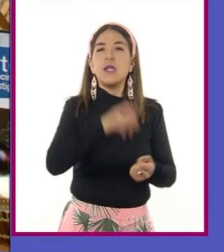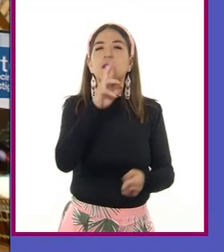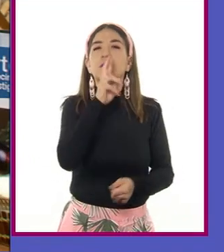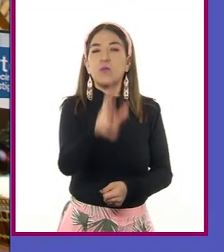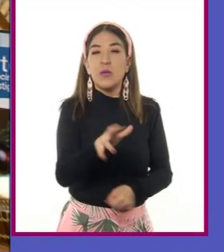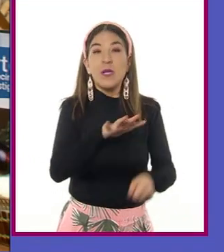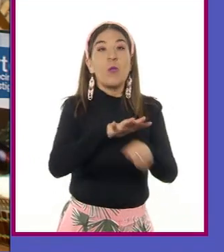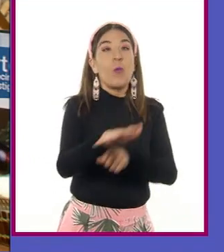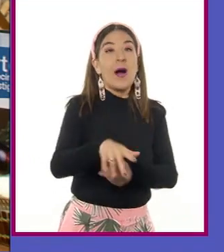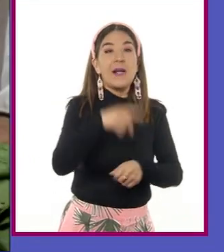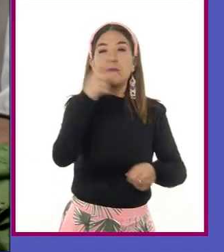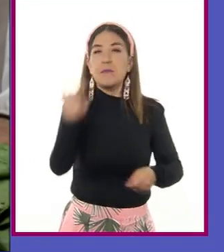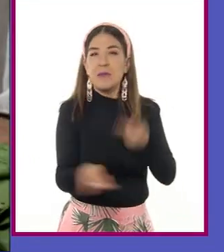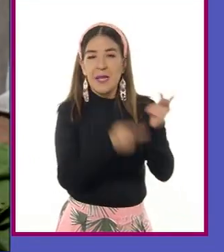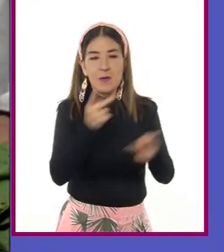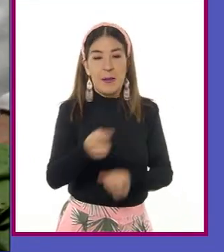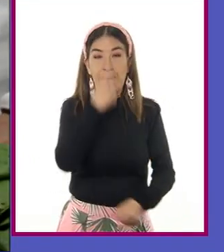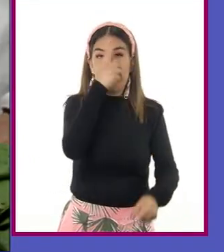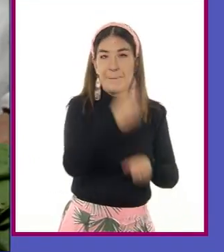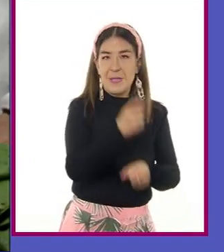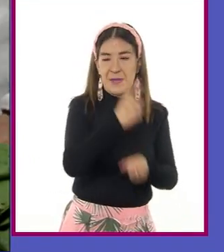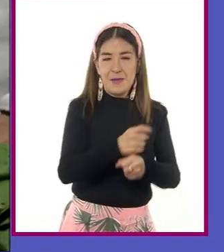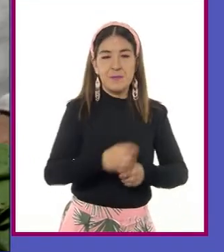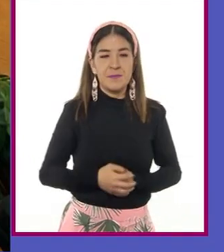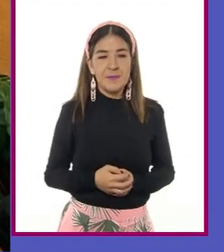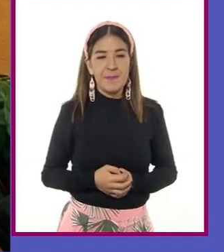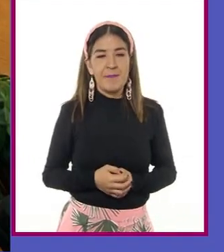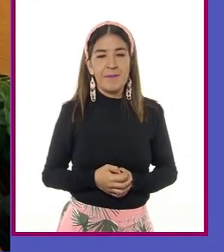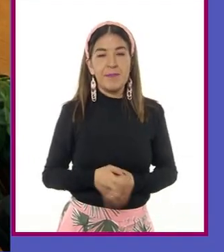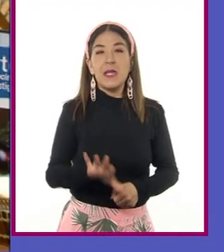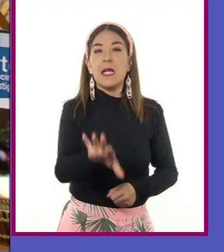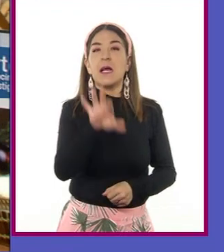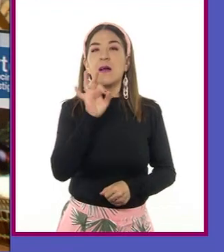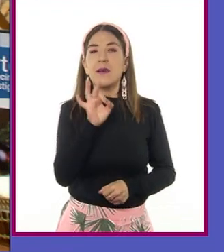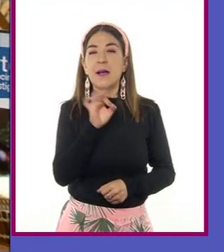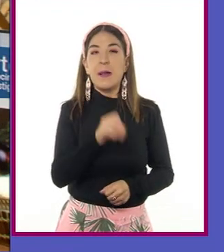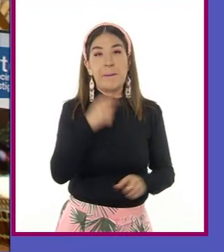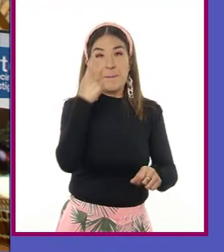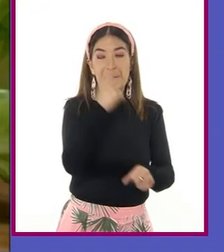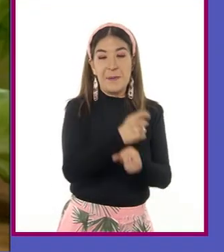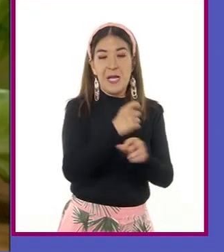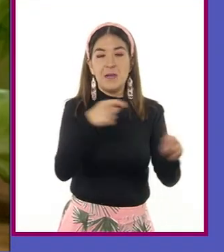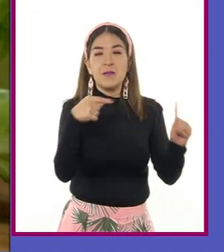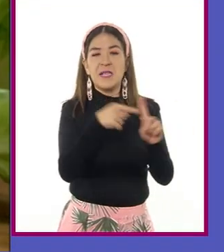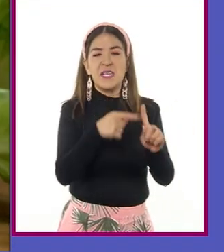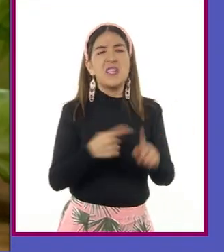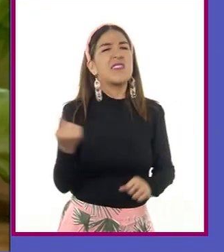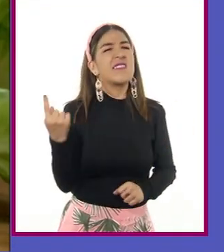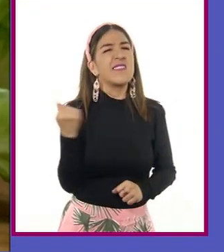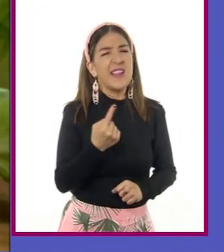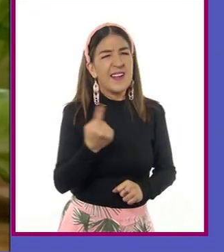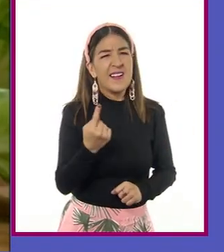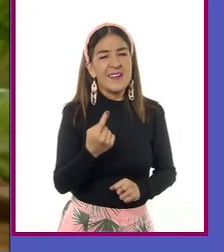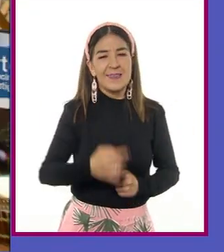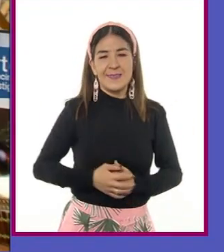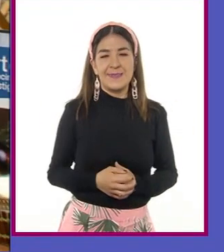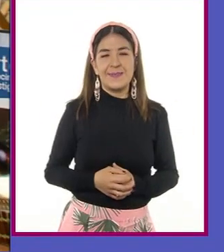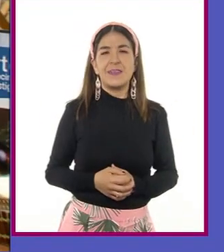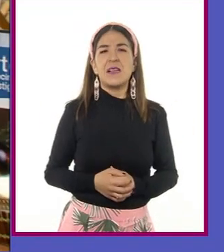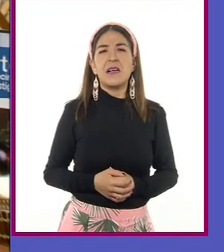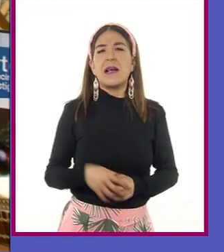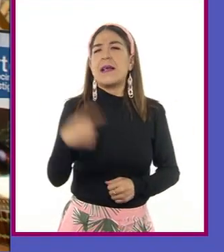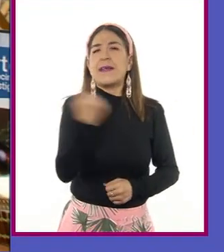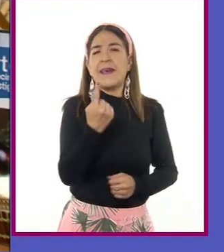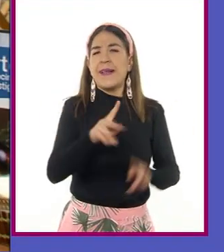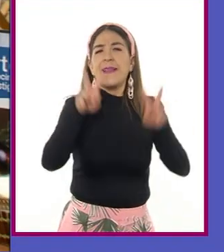nuestros ingredientes. Primero, elegimos nuestra base verde, las del qué. Por ejemplo, ¿qué